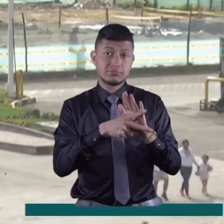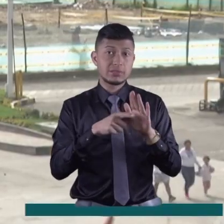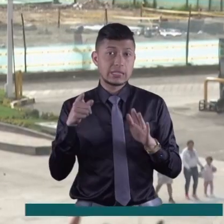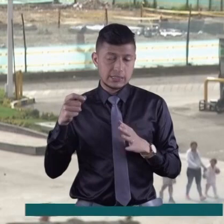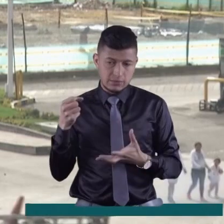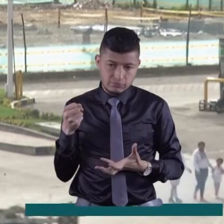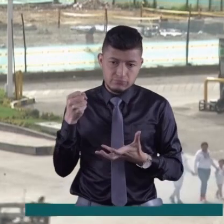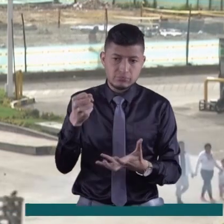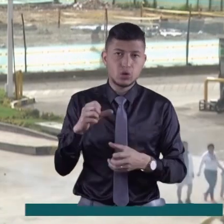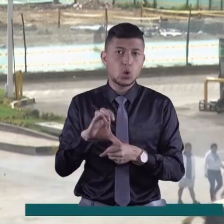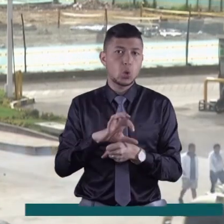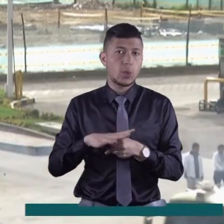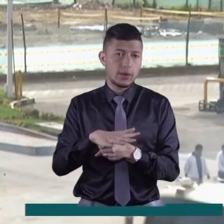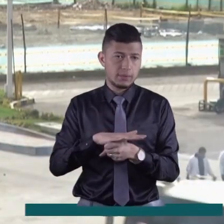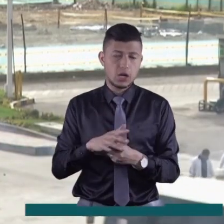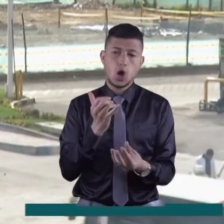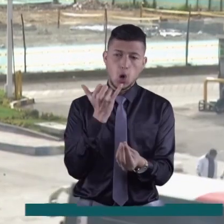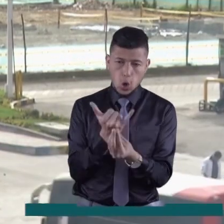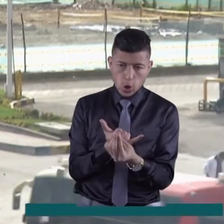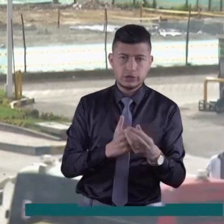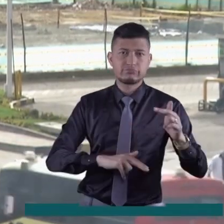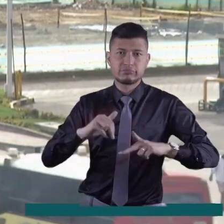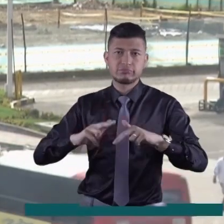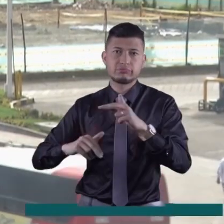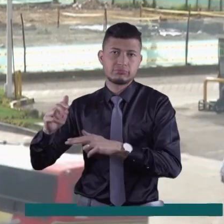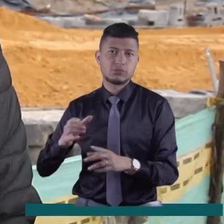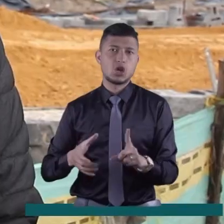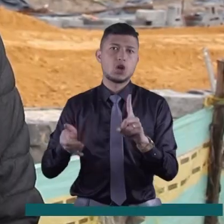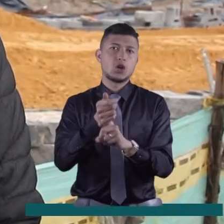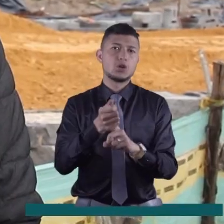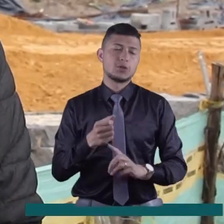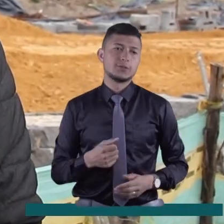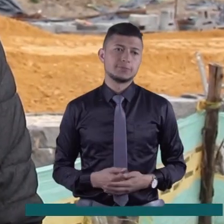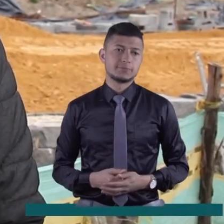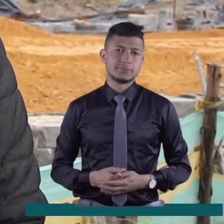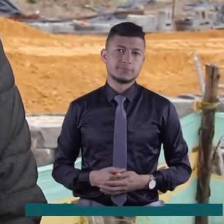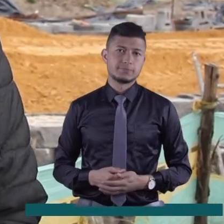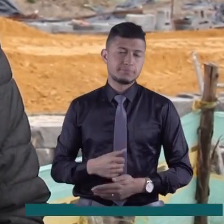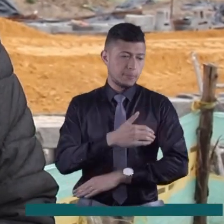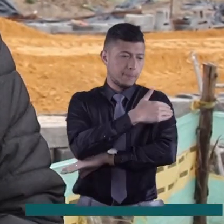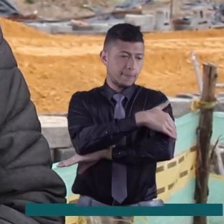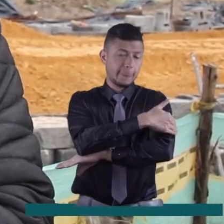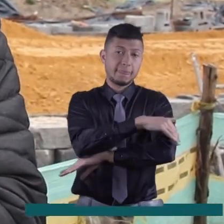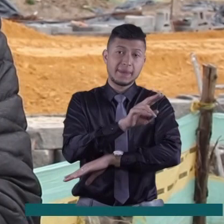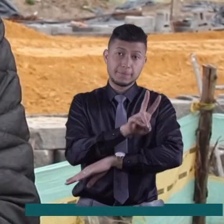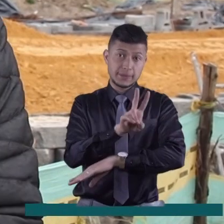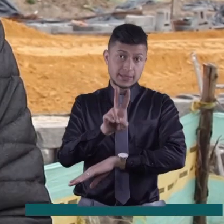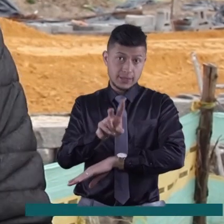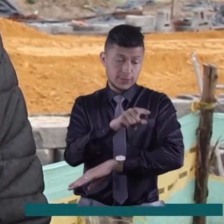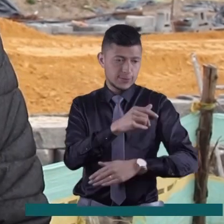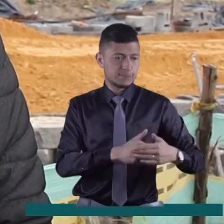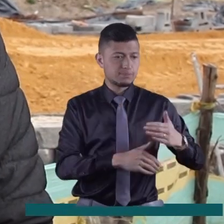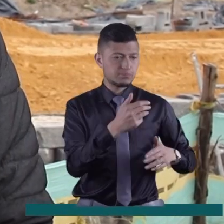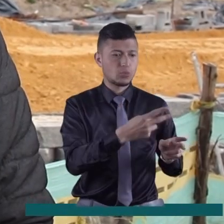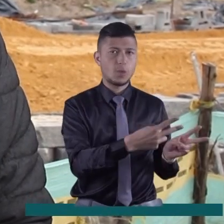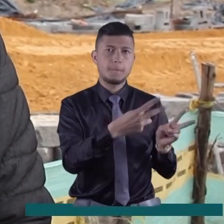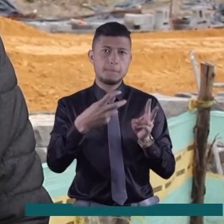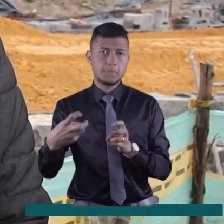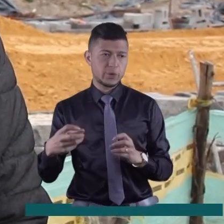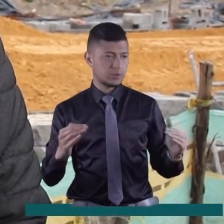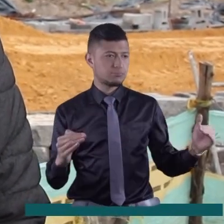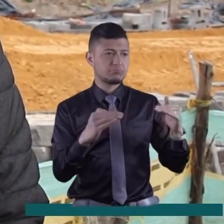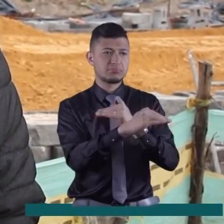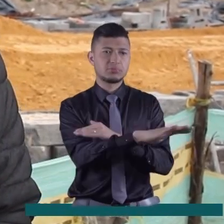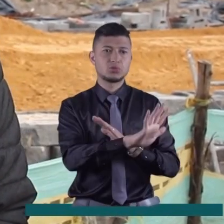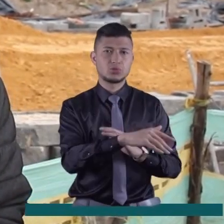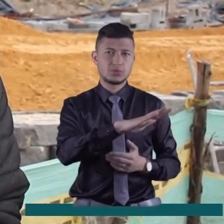con recursos de Cundinamarca concretó esta construcción. Desde la calle 22, donde tendremos el puente vehicular de salida del centro